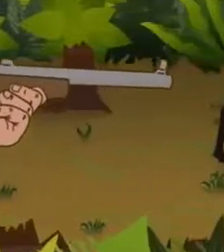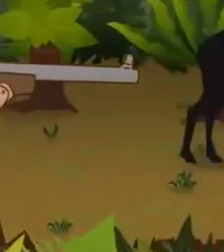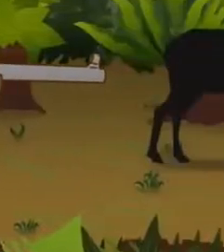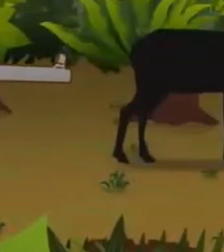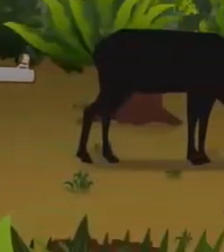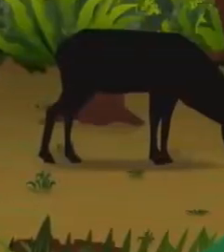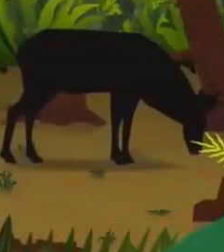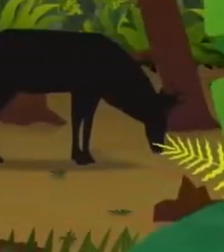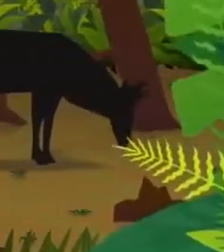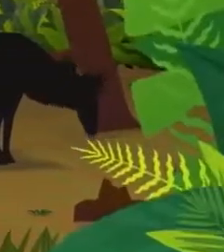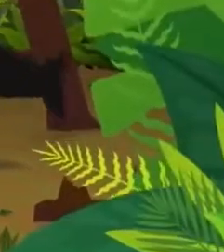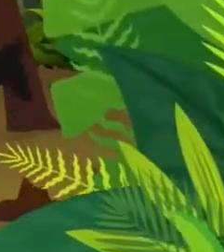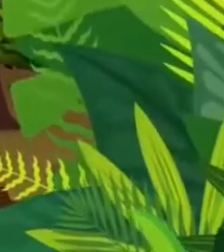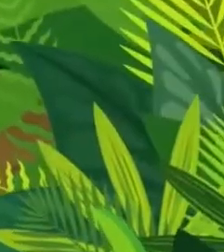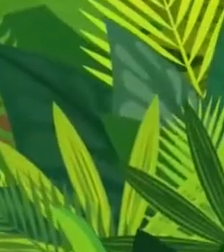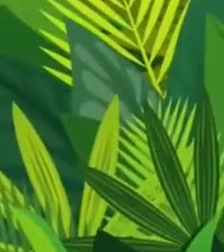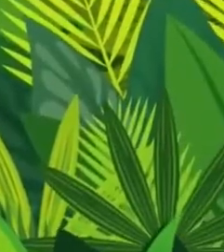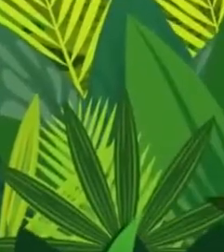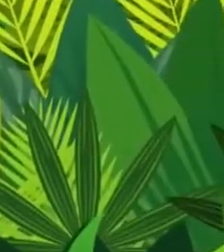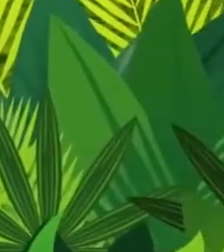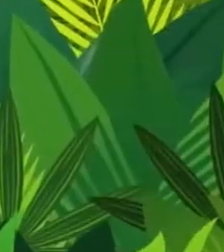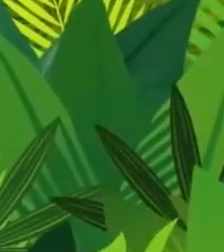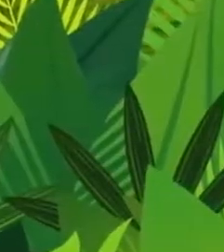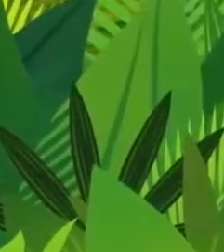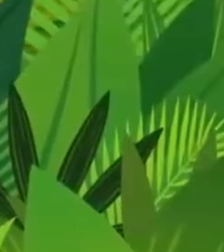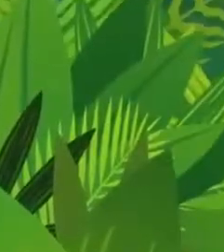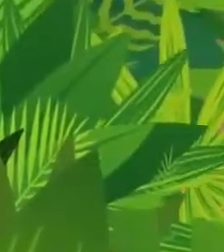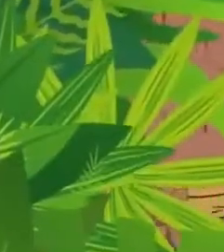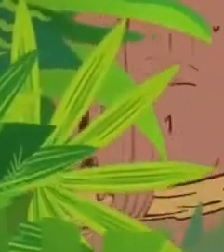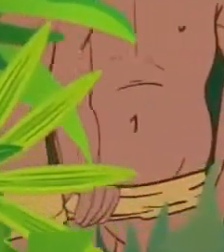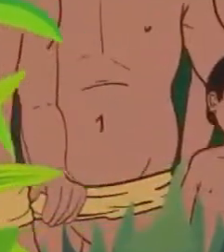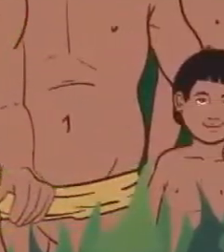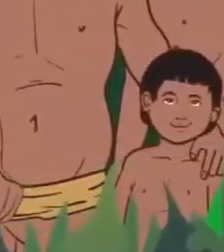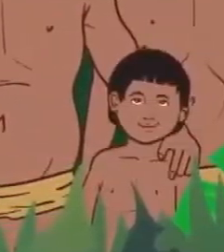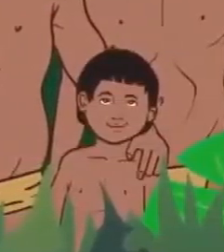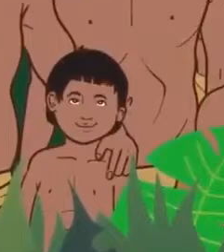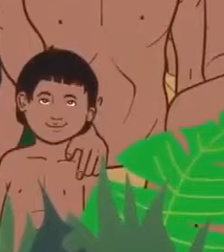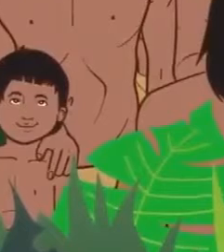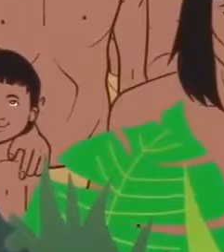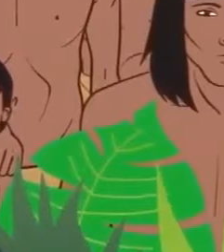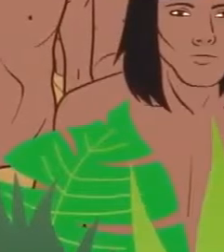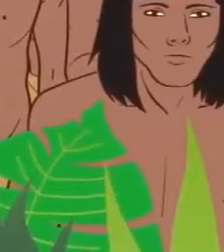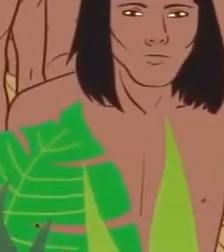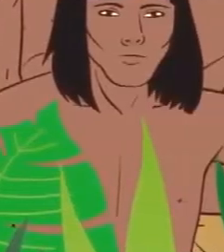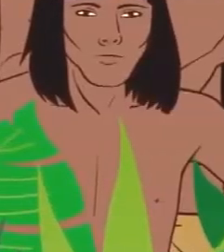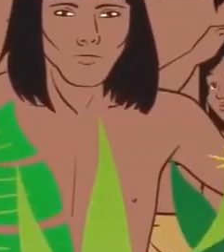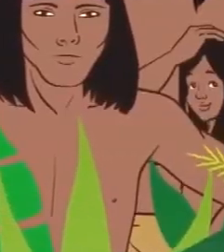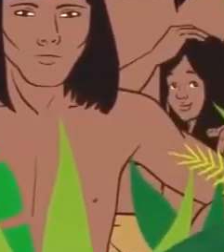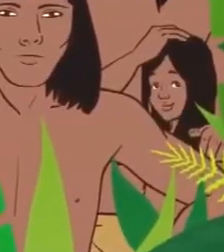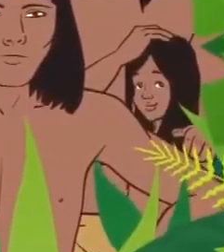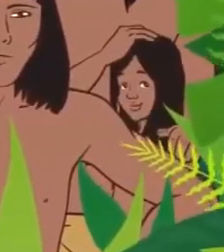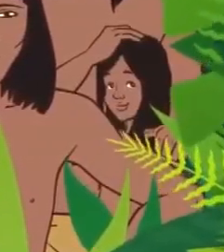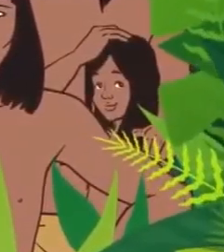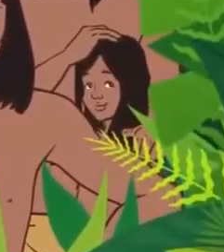vida. Por ello, estamos llamados a respetar su decisión de mantenerse en